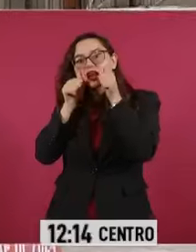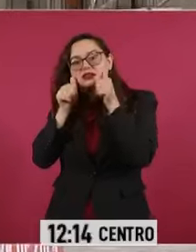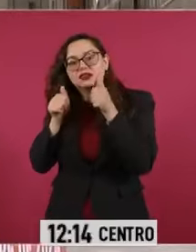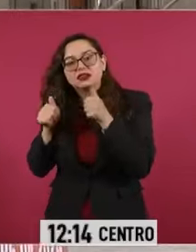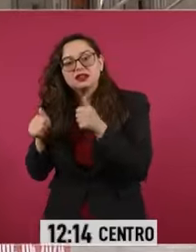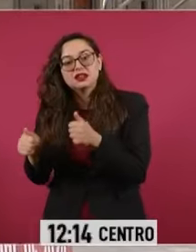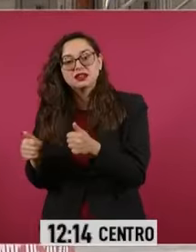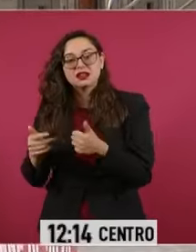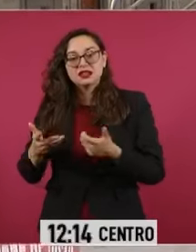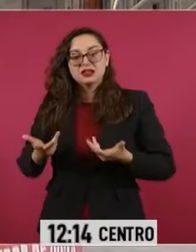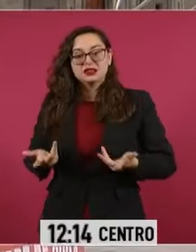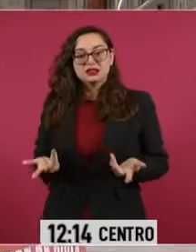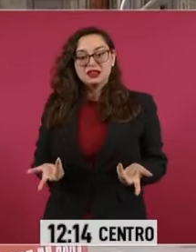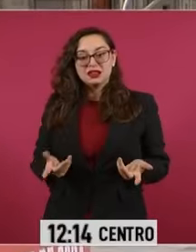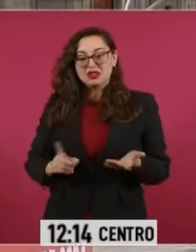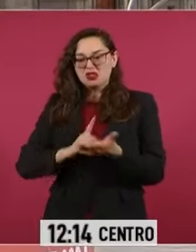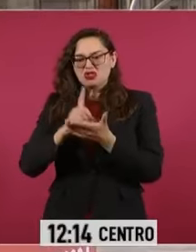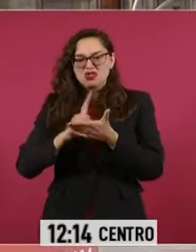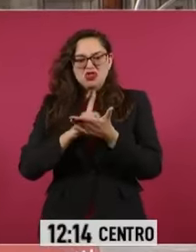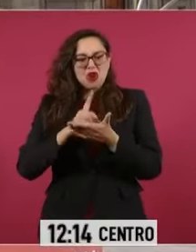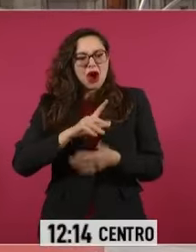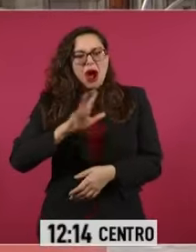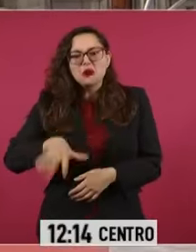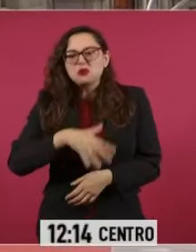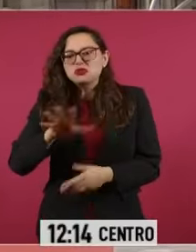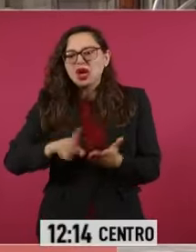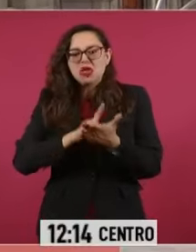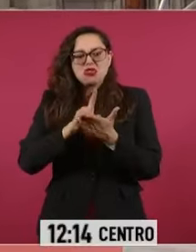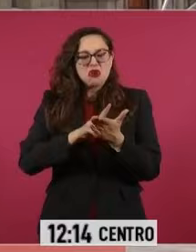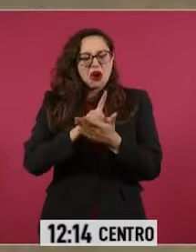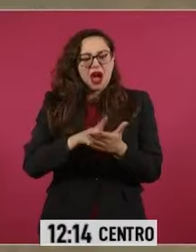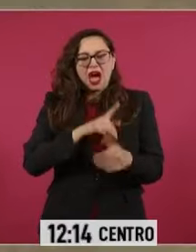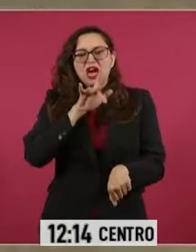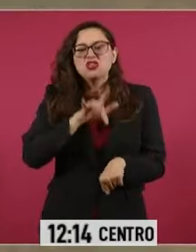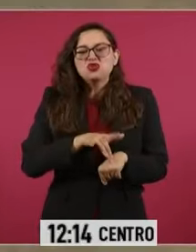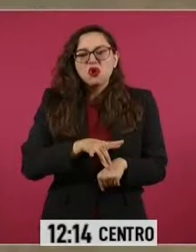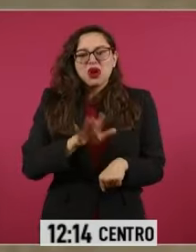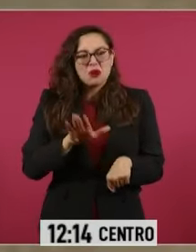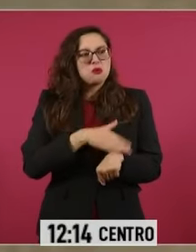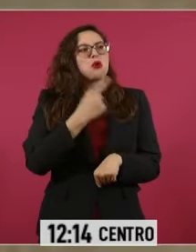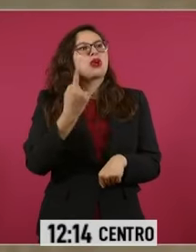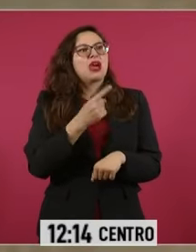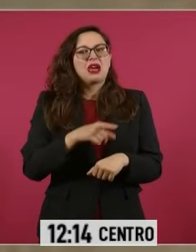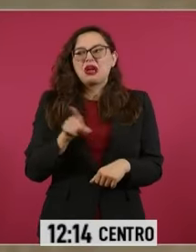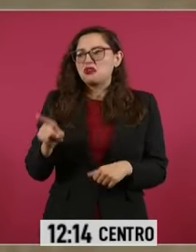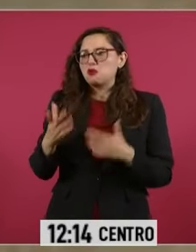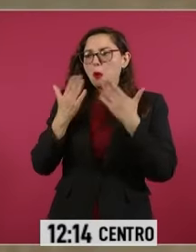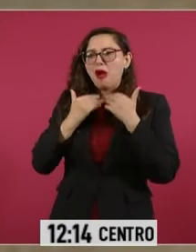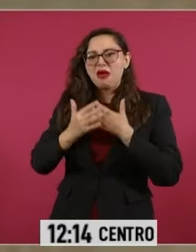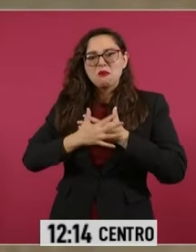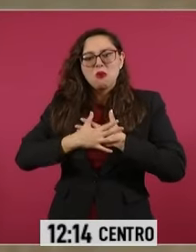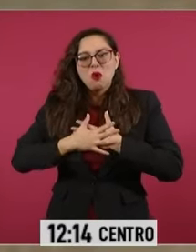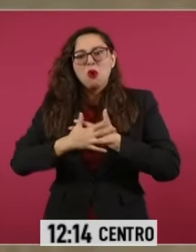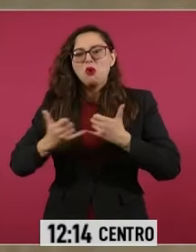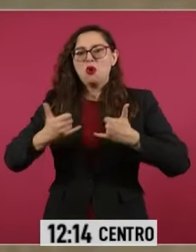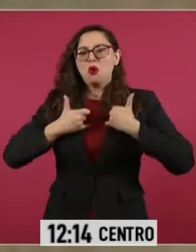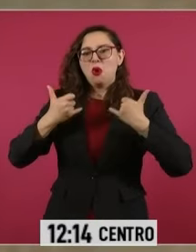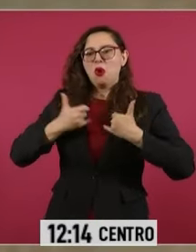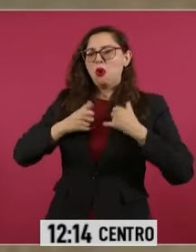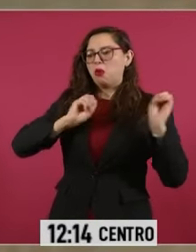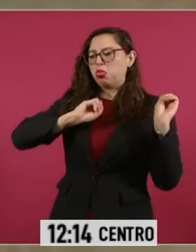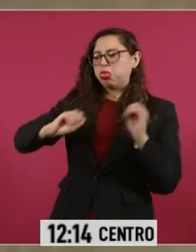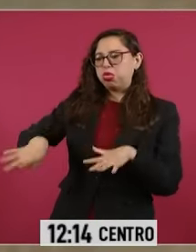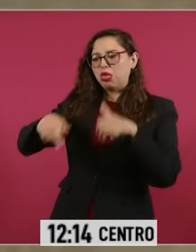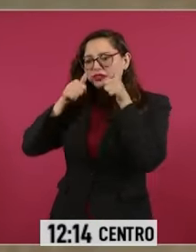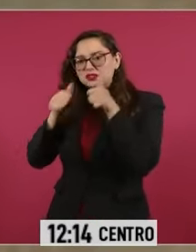con el desamor, con la desintegración en las familias, con el abandono a los jóvenes? ¿Y qué se va a